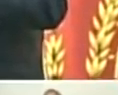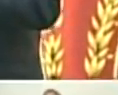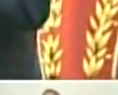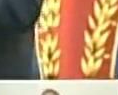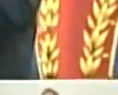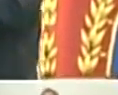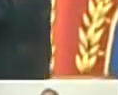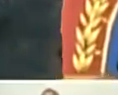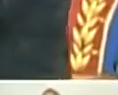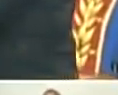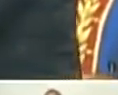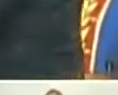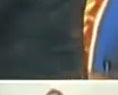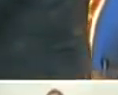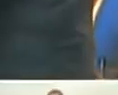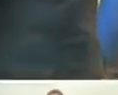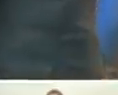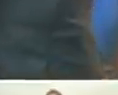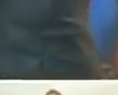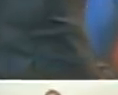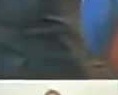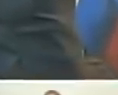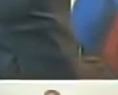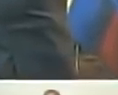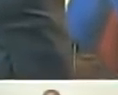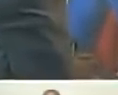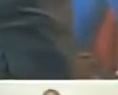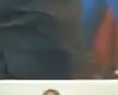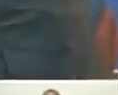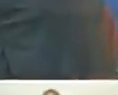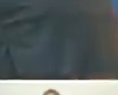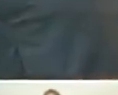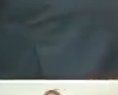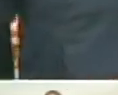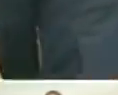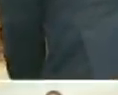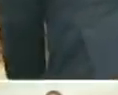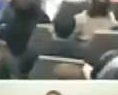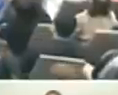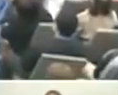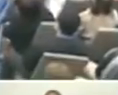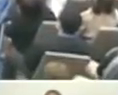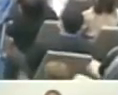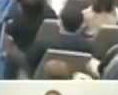12 de abril. Y vamos a aprovechar, toma este regalo para ti. Muchas gracias.